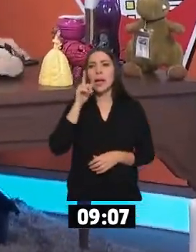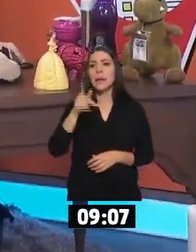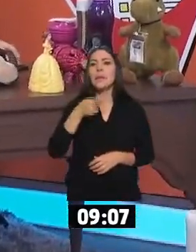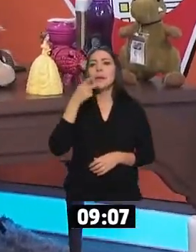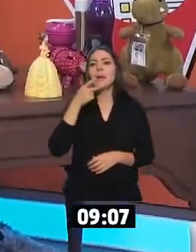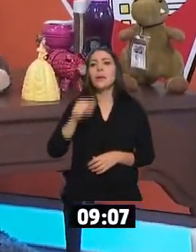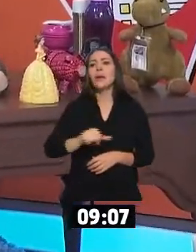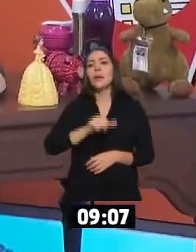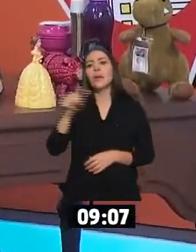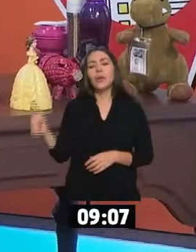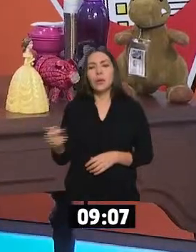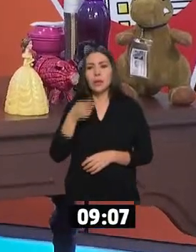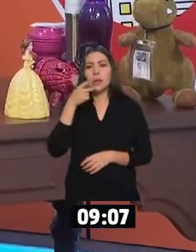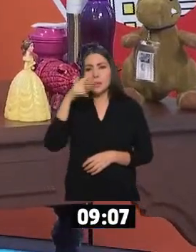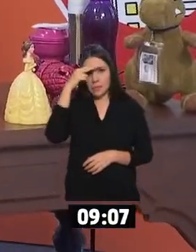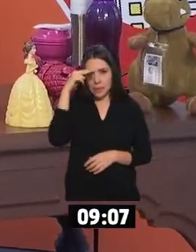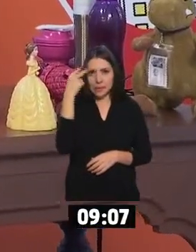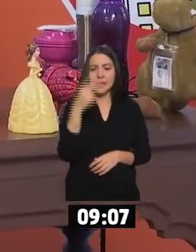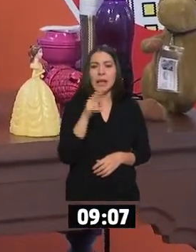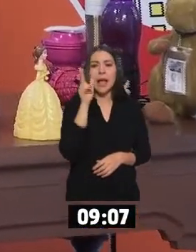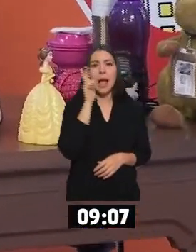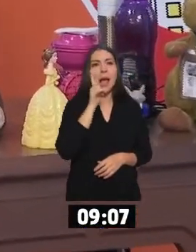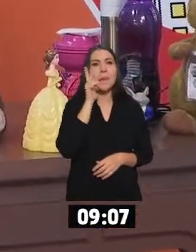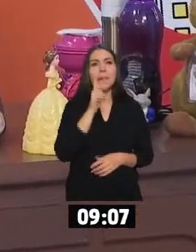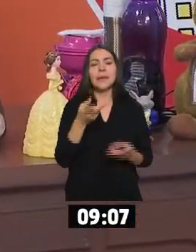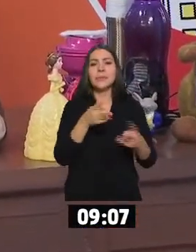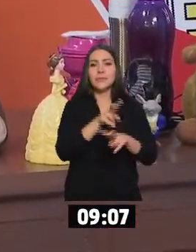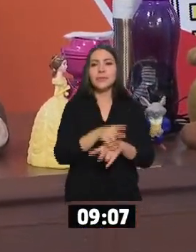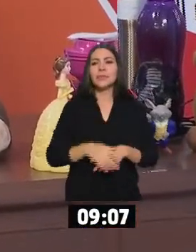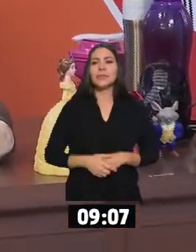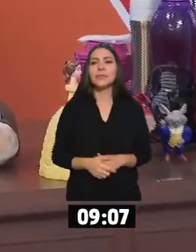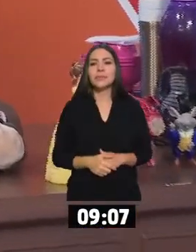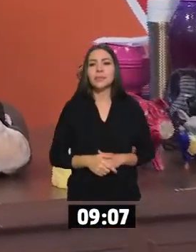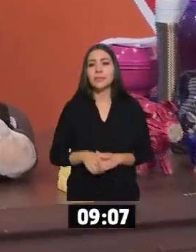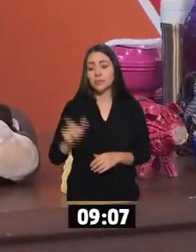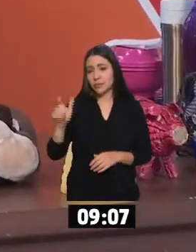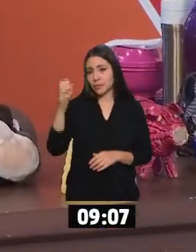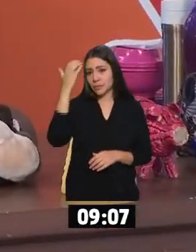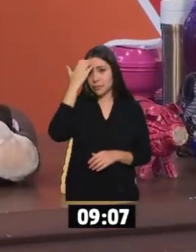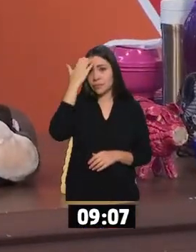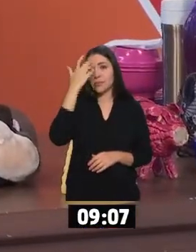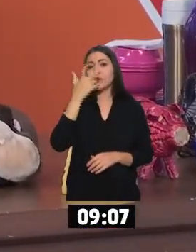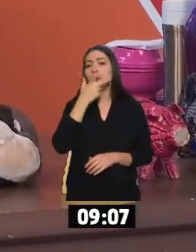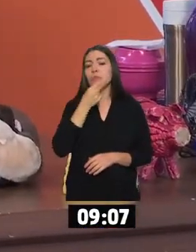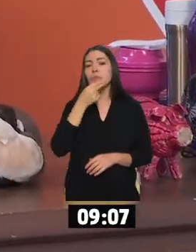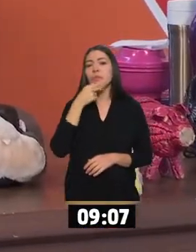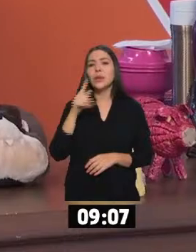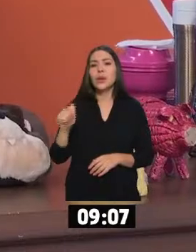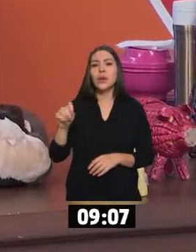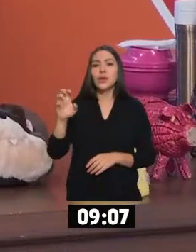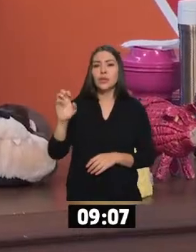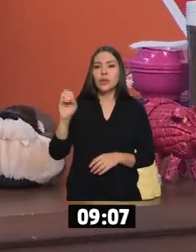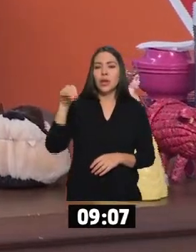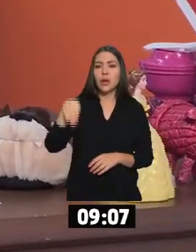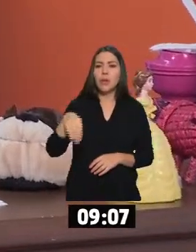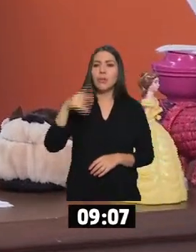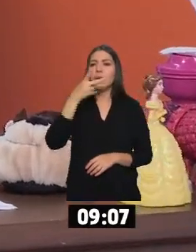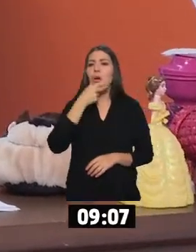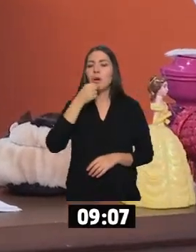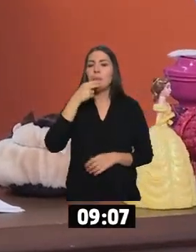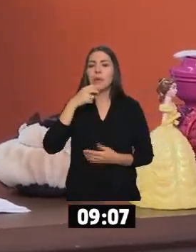muchos que sí, señora. Ay. ¿Qué pasa, Ubica a Tom Daly, Sí, cómo no, saltador ese- de trampolín británico, sí, el que sí,